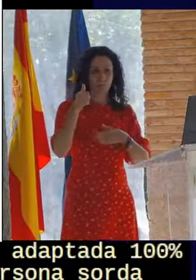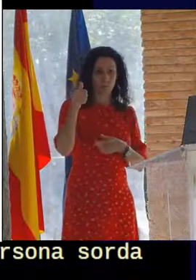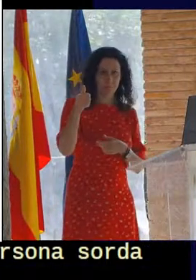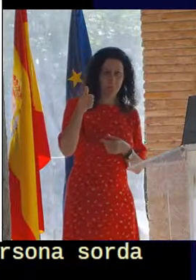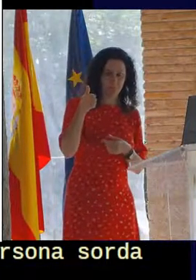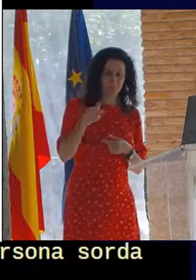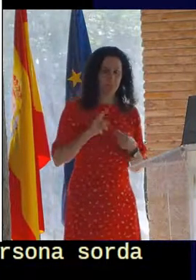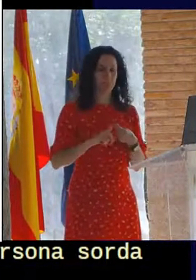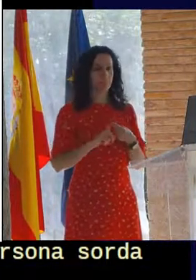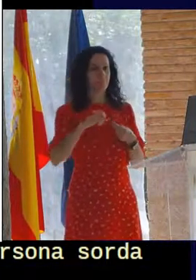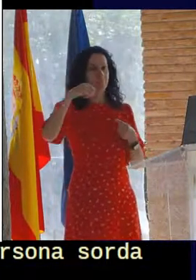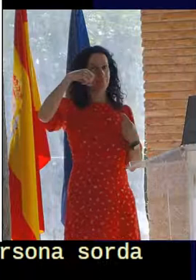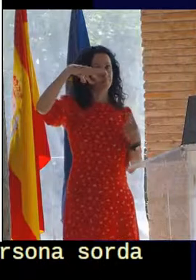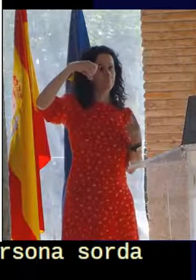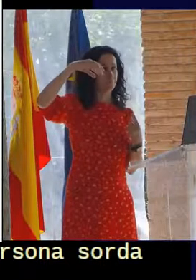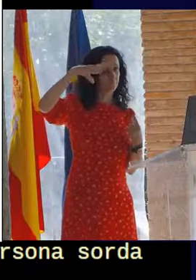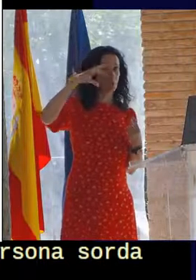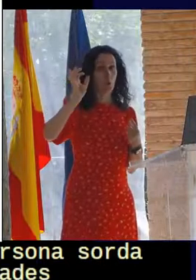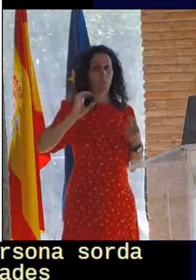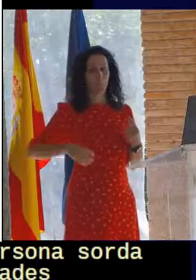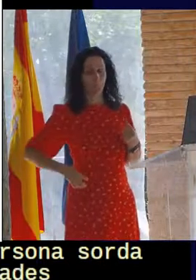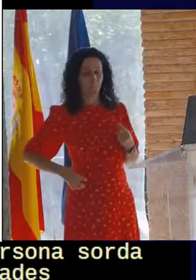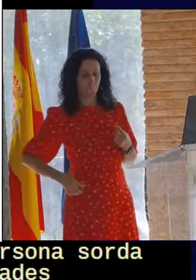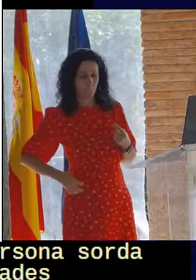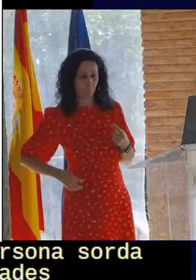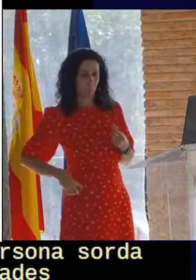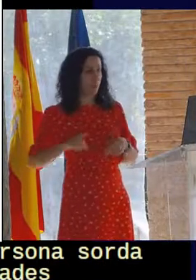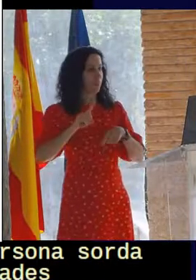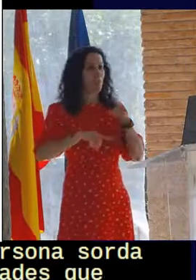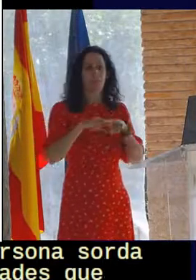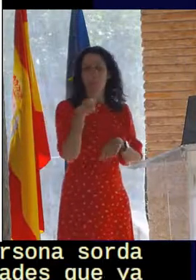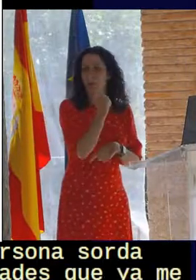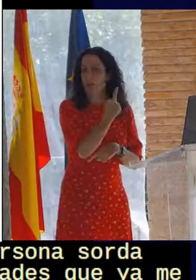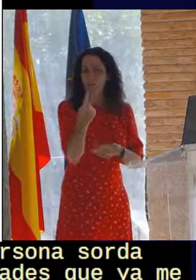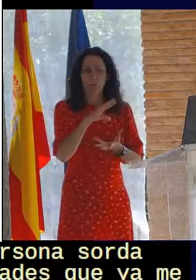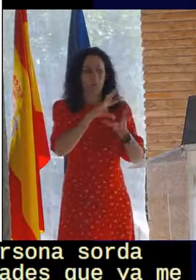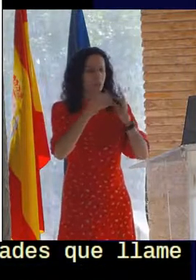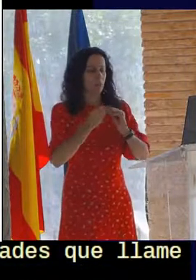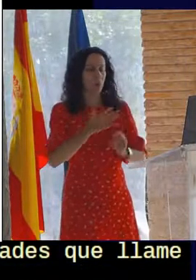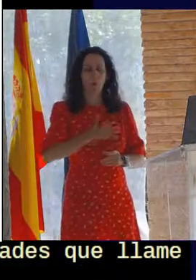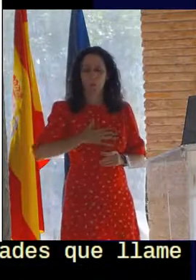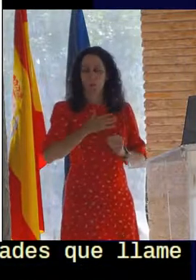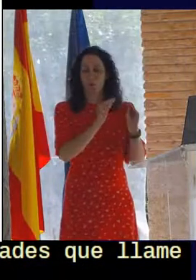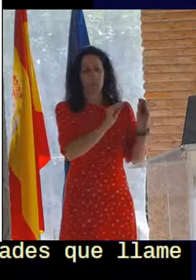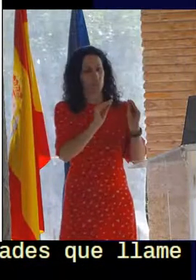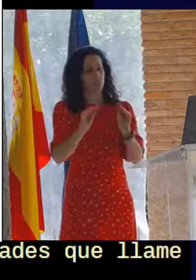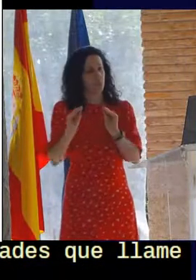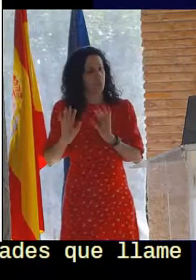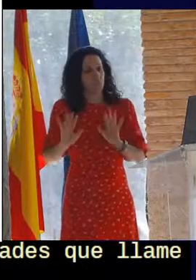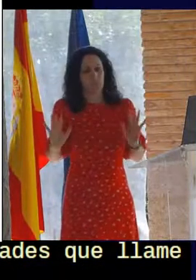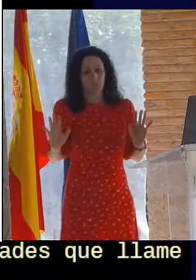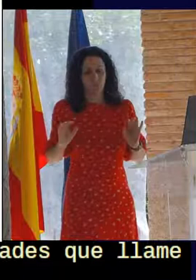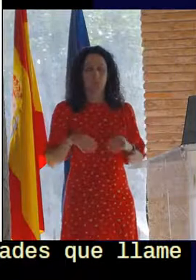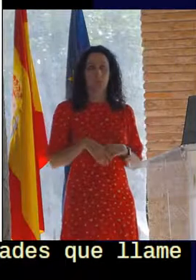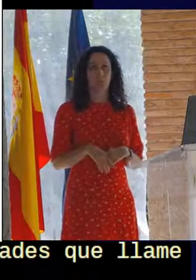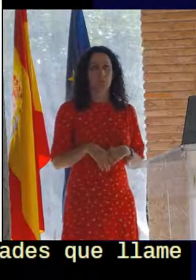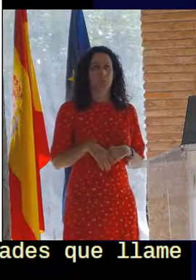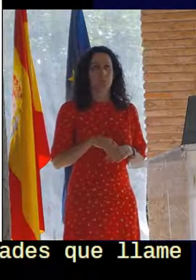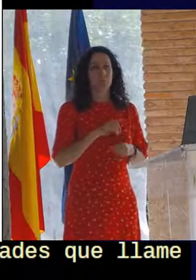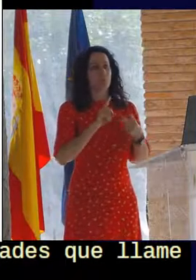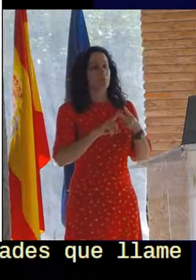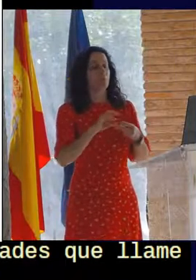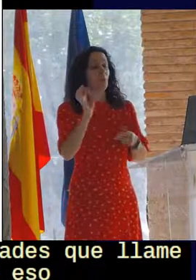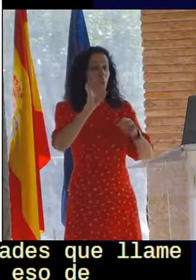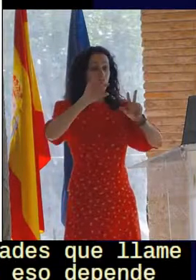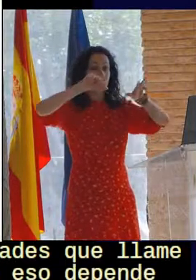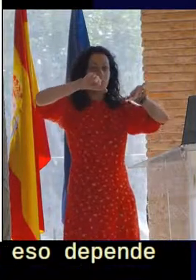esté adaptada al 100% a sus necesidades que llamen a la puerta y haya un avisador luminoso o vibratorio